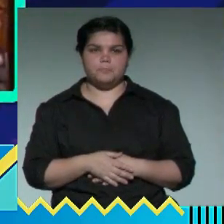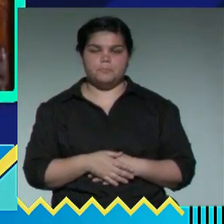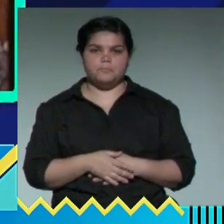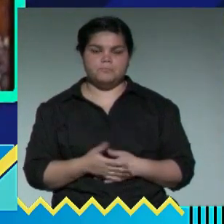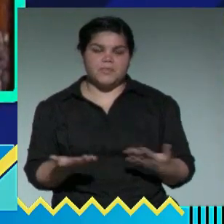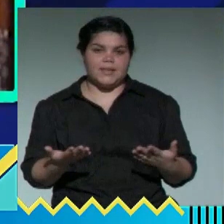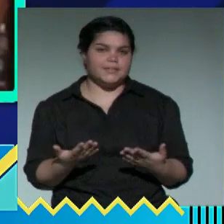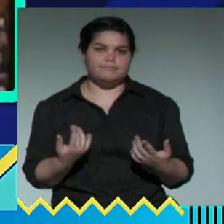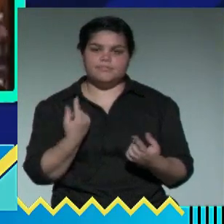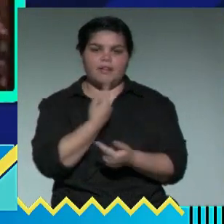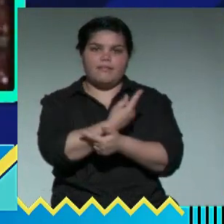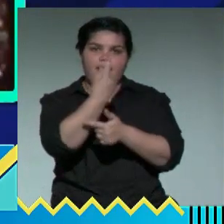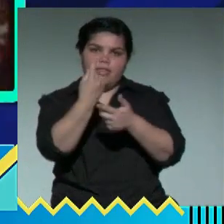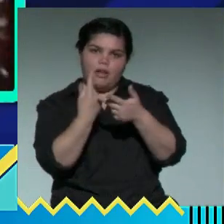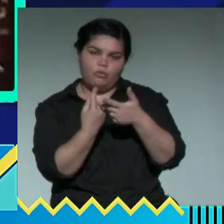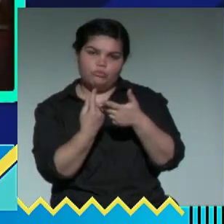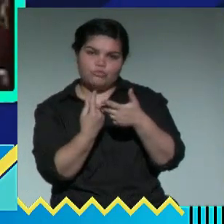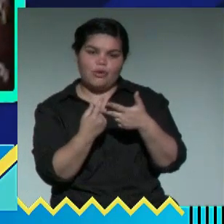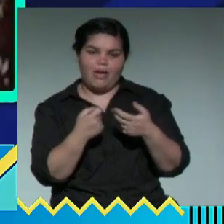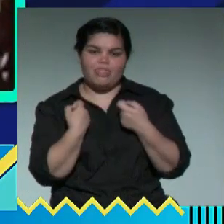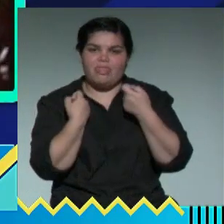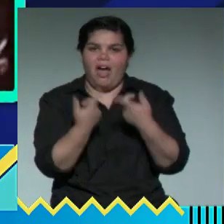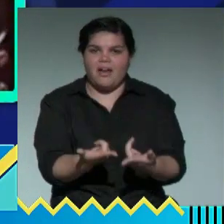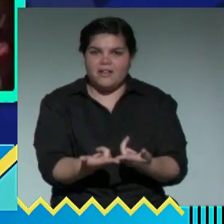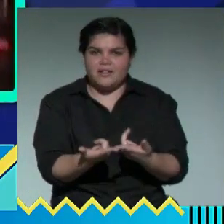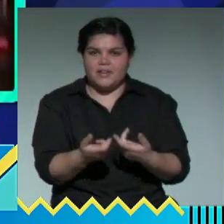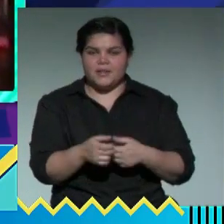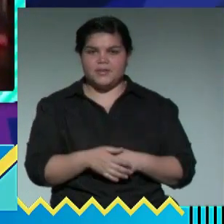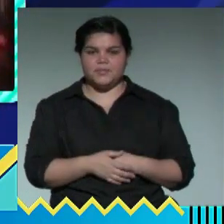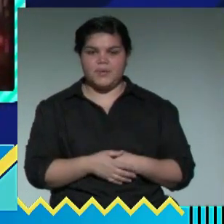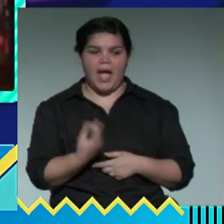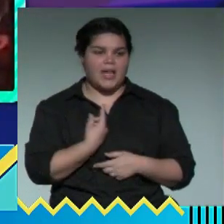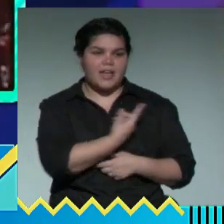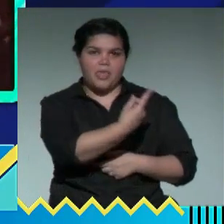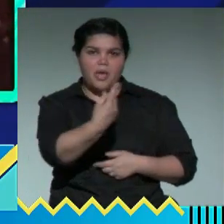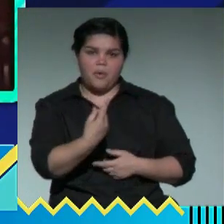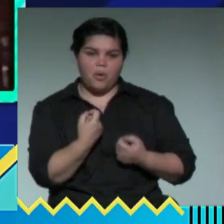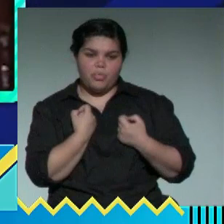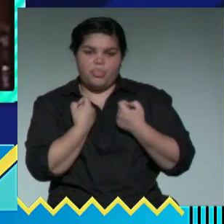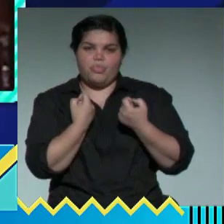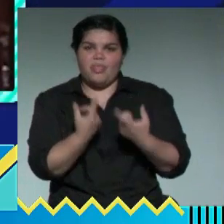Sí, cada uno aportaba lo mejor de sí